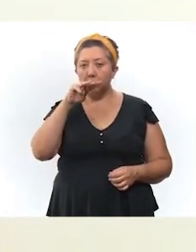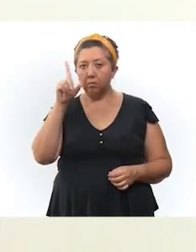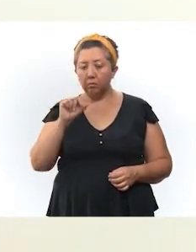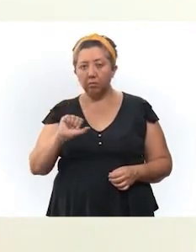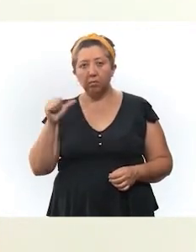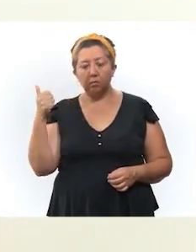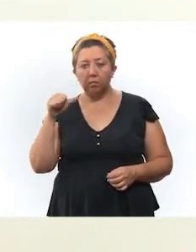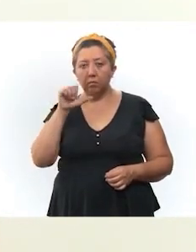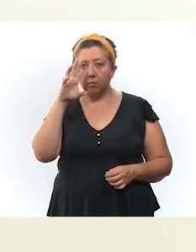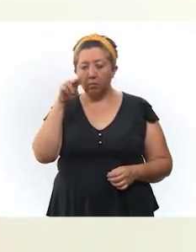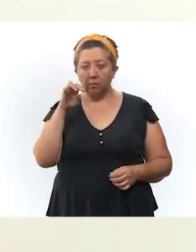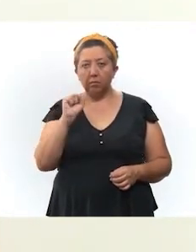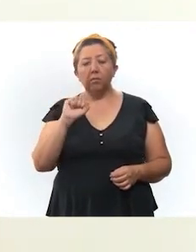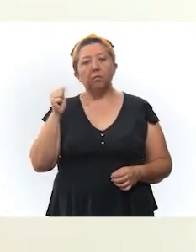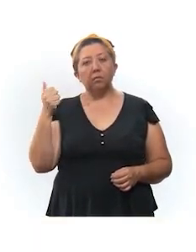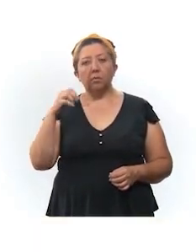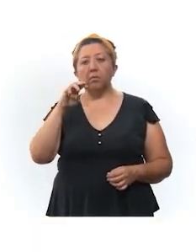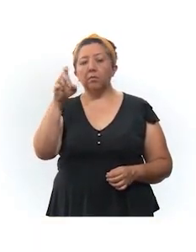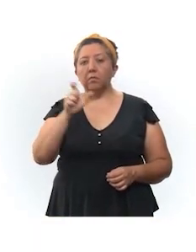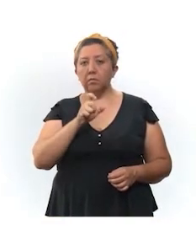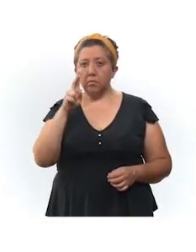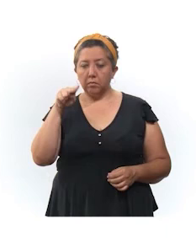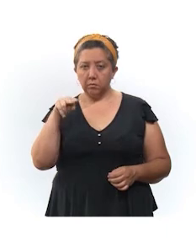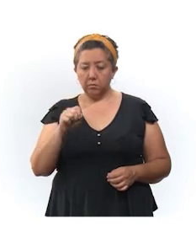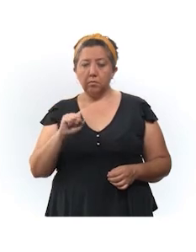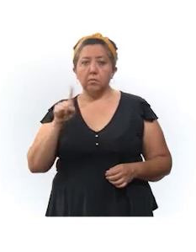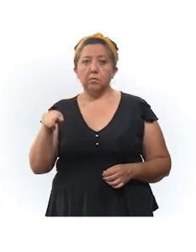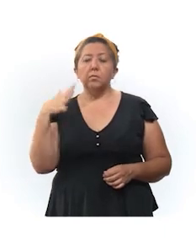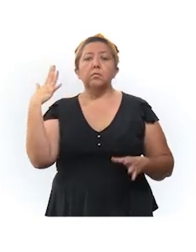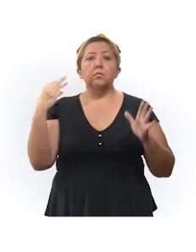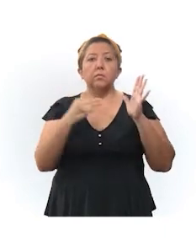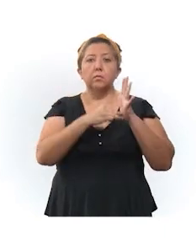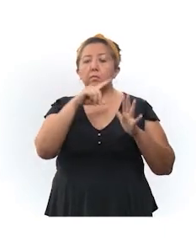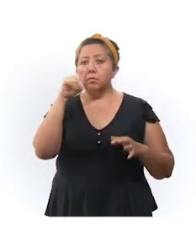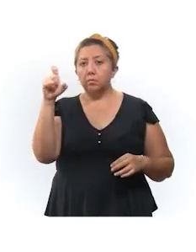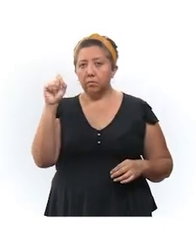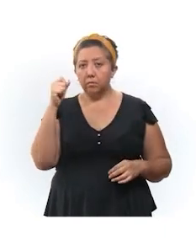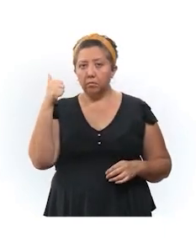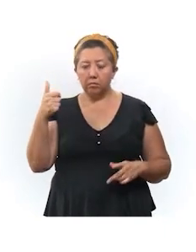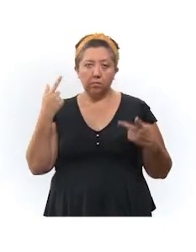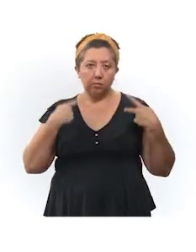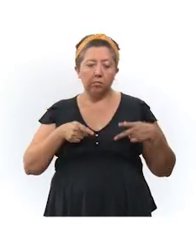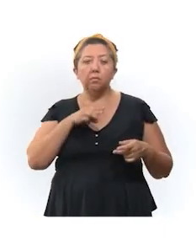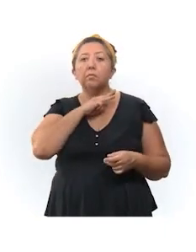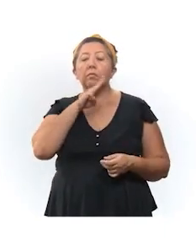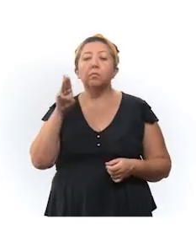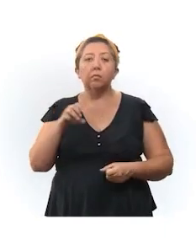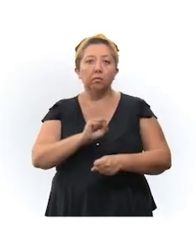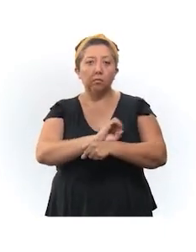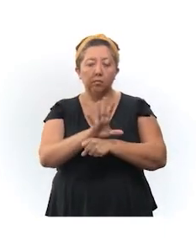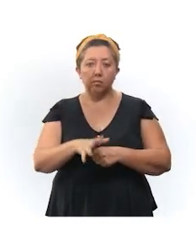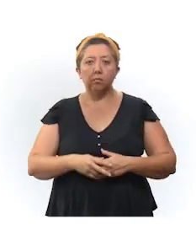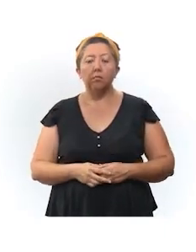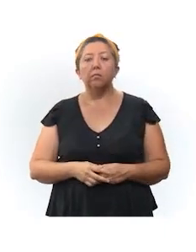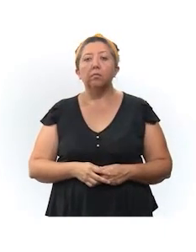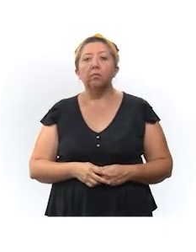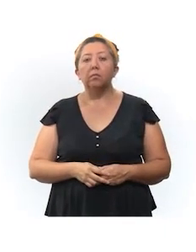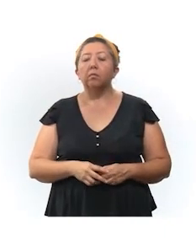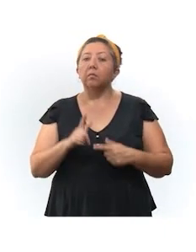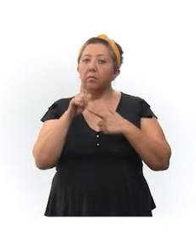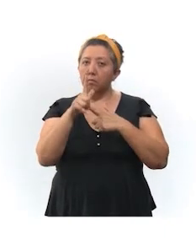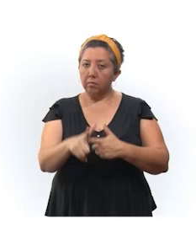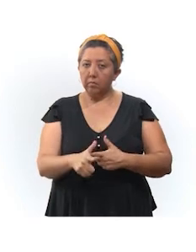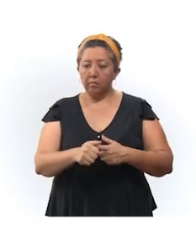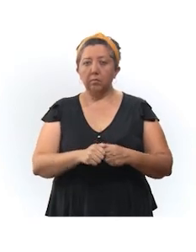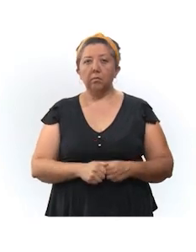en Acanqué y 1 en Maxcanú. En total son 5.126 las personas fallecidas a causa del coronavirus. De los